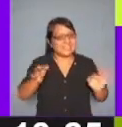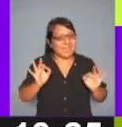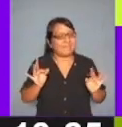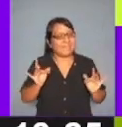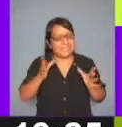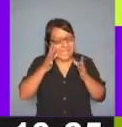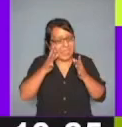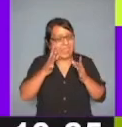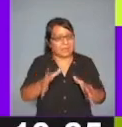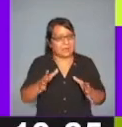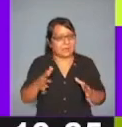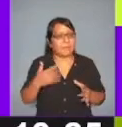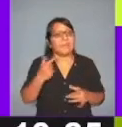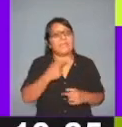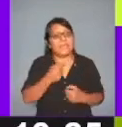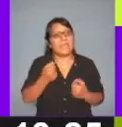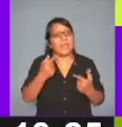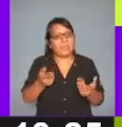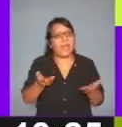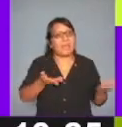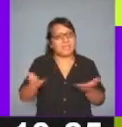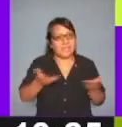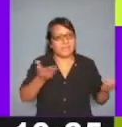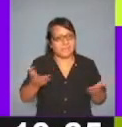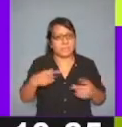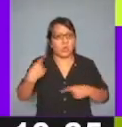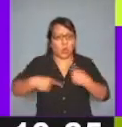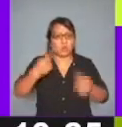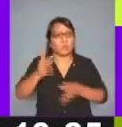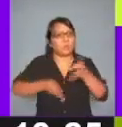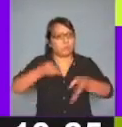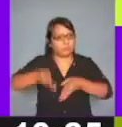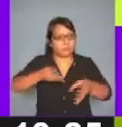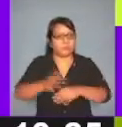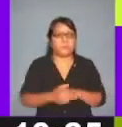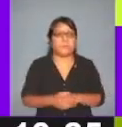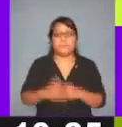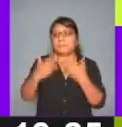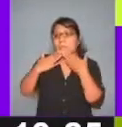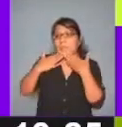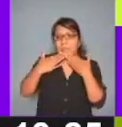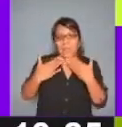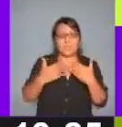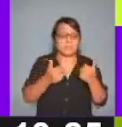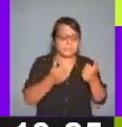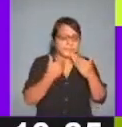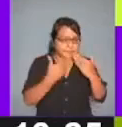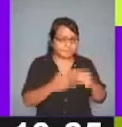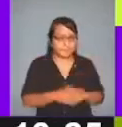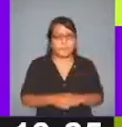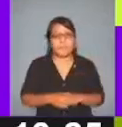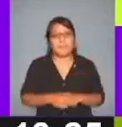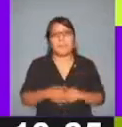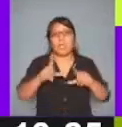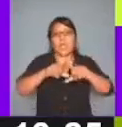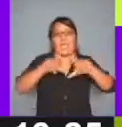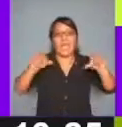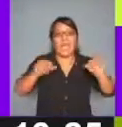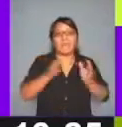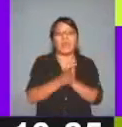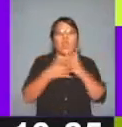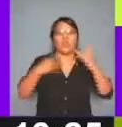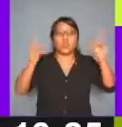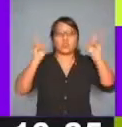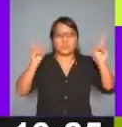tomar para garantizar el funcionamiento del servicio por favor bien Mariana Entonces esto de los abonos docentes era algo que